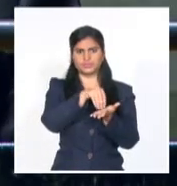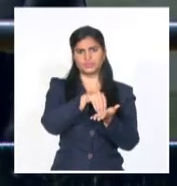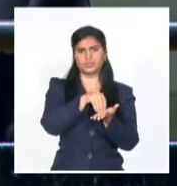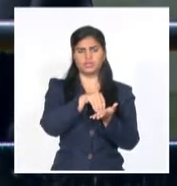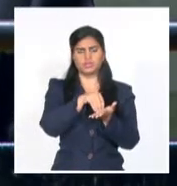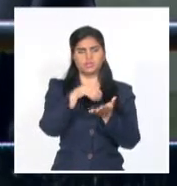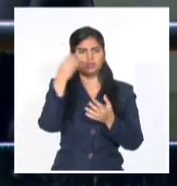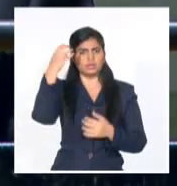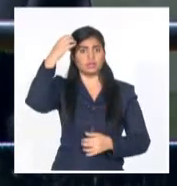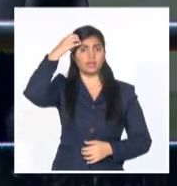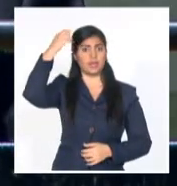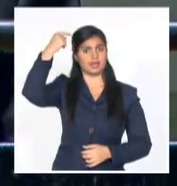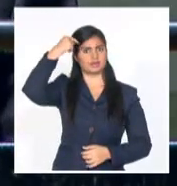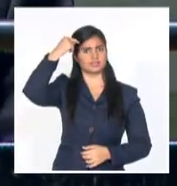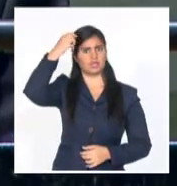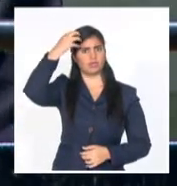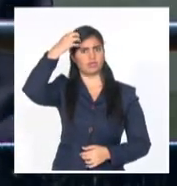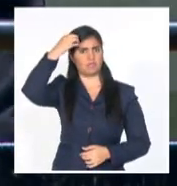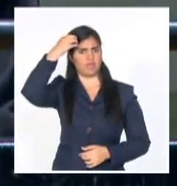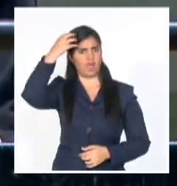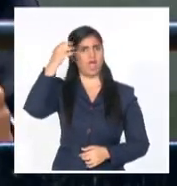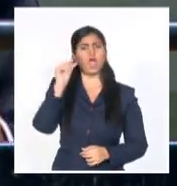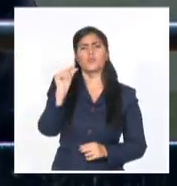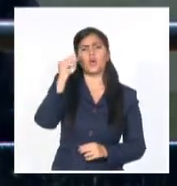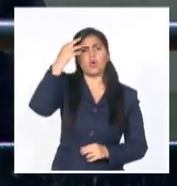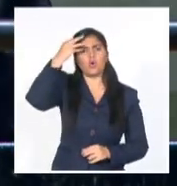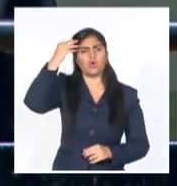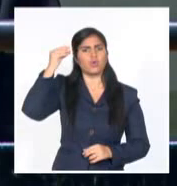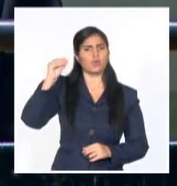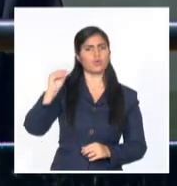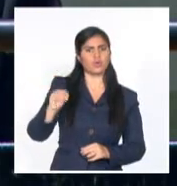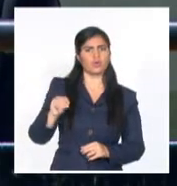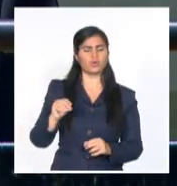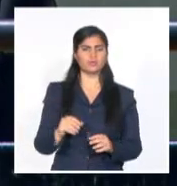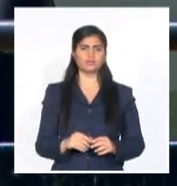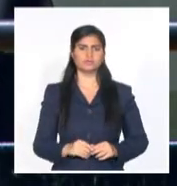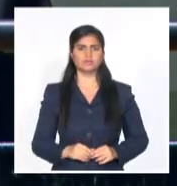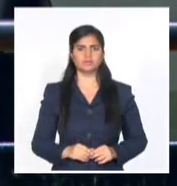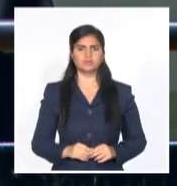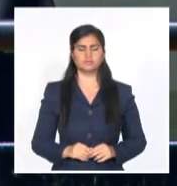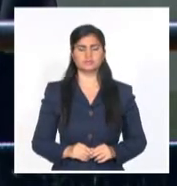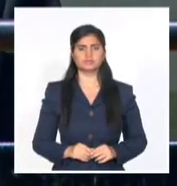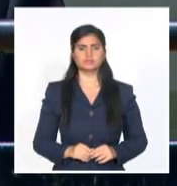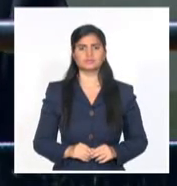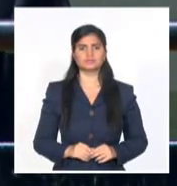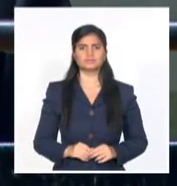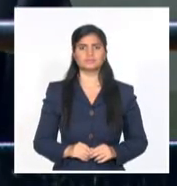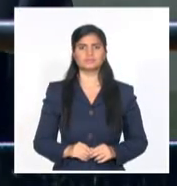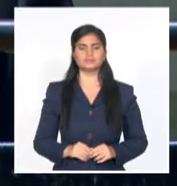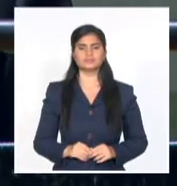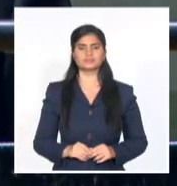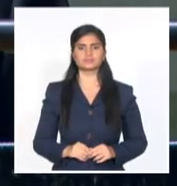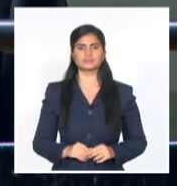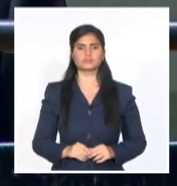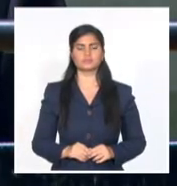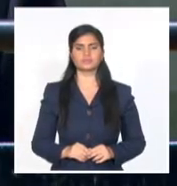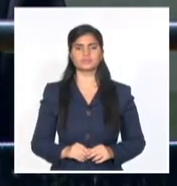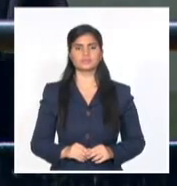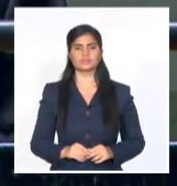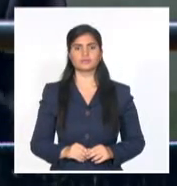intracraneal y ha recibido el tratamiento alternativo de quimioterapia para combatir la